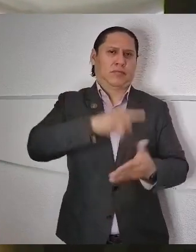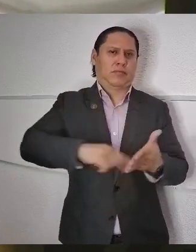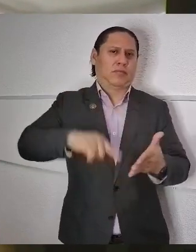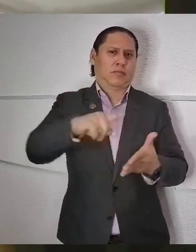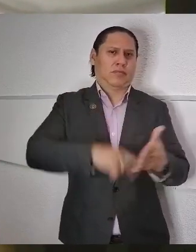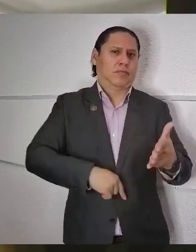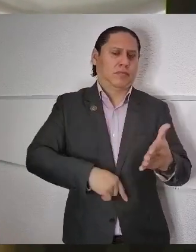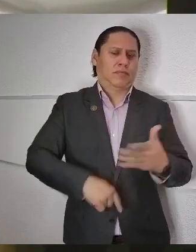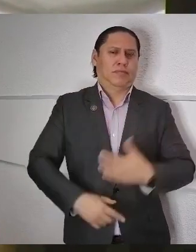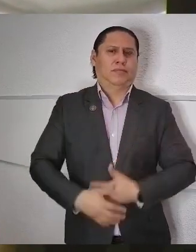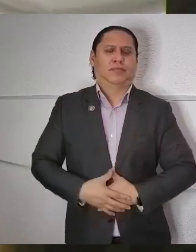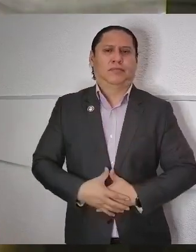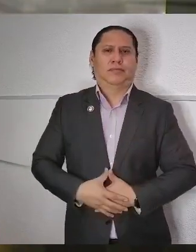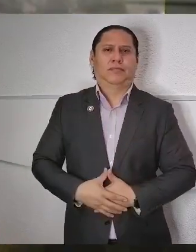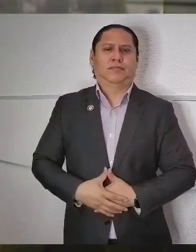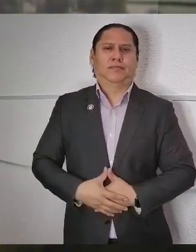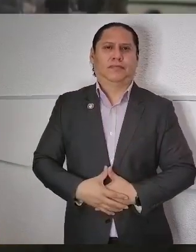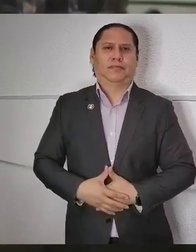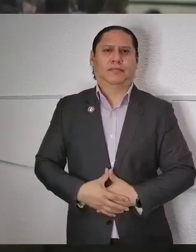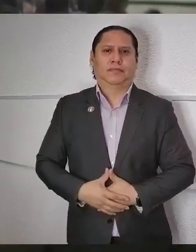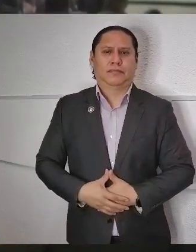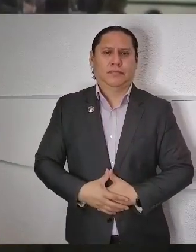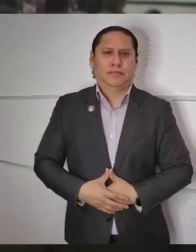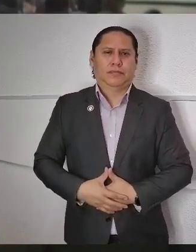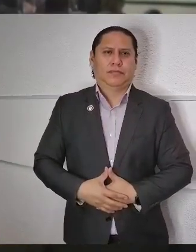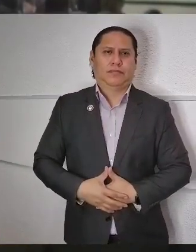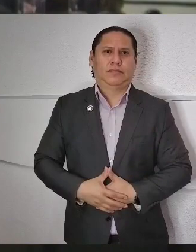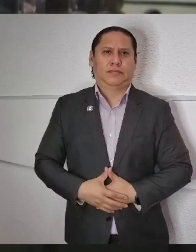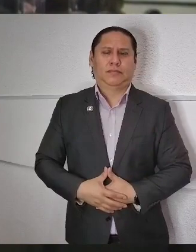los diputados emitan su voto.